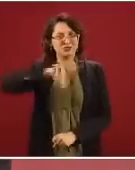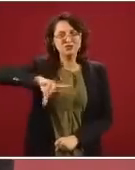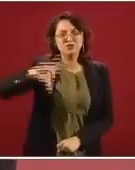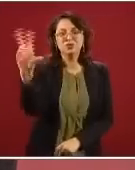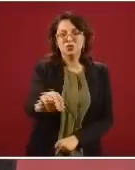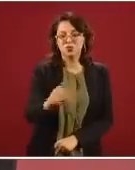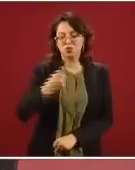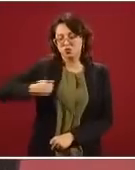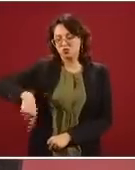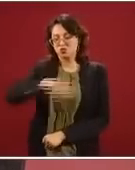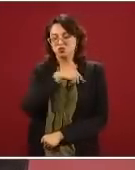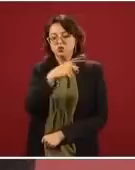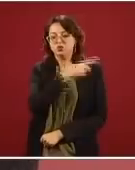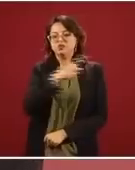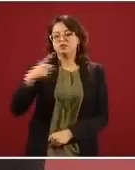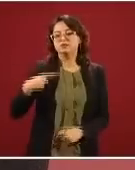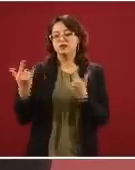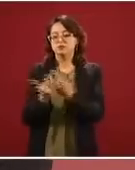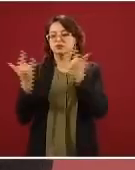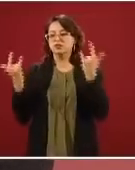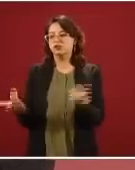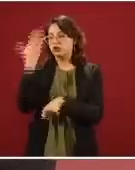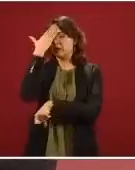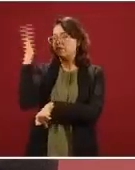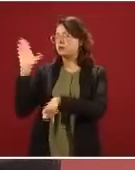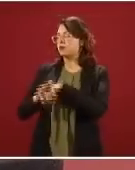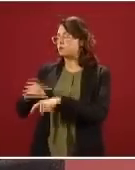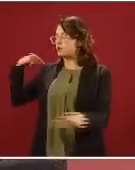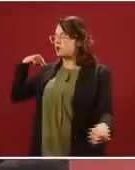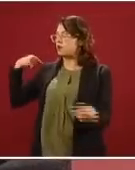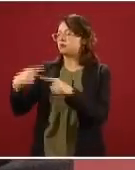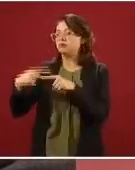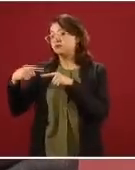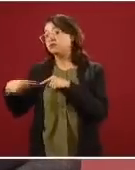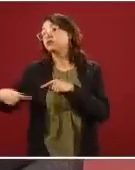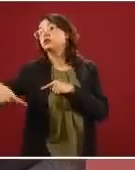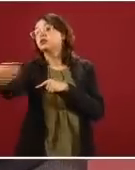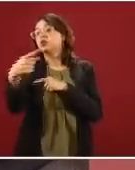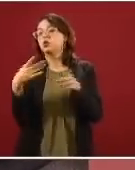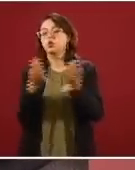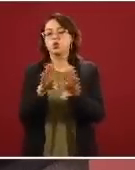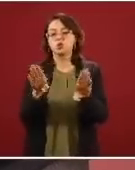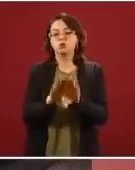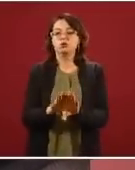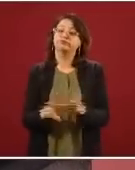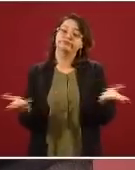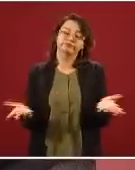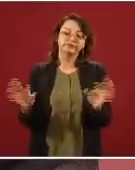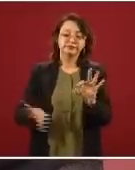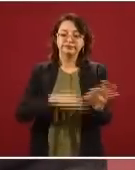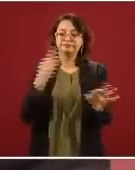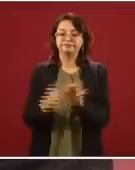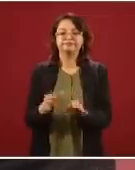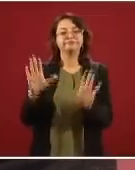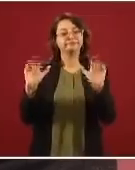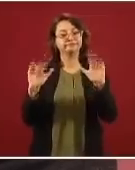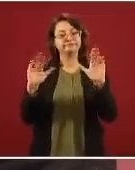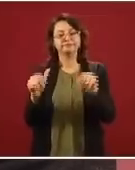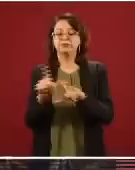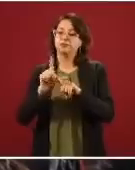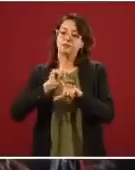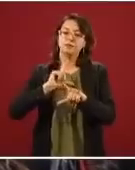de dónde venimos para saber hacia dónde vamos. Bueno, ya nos vamos.